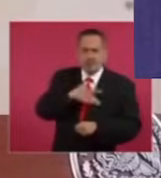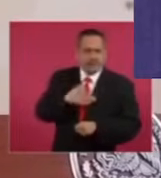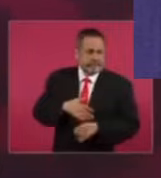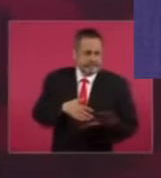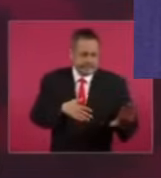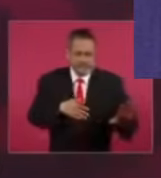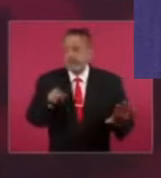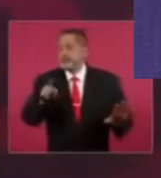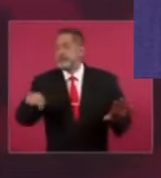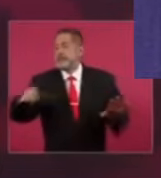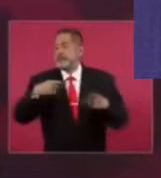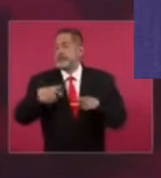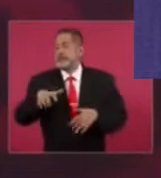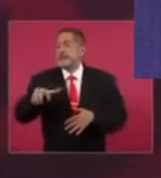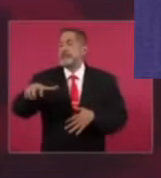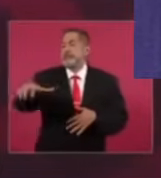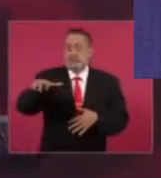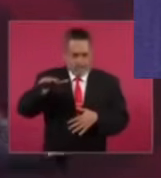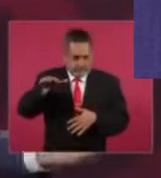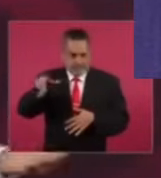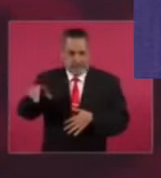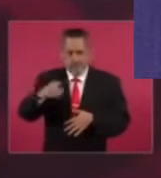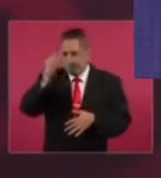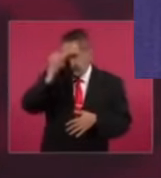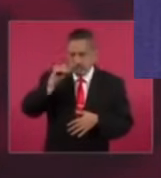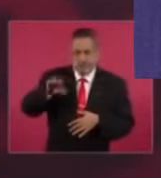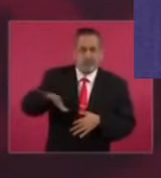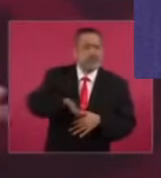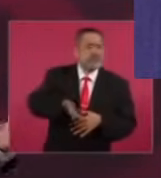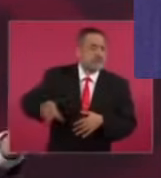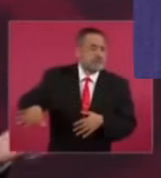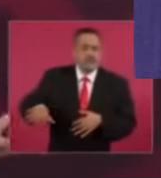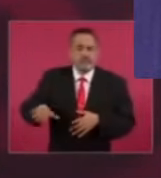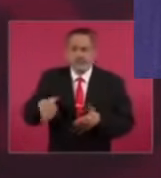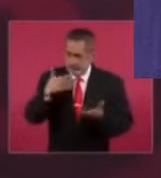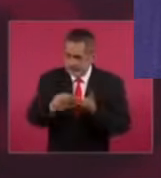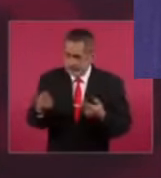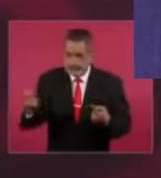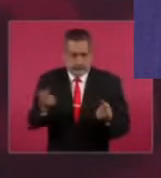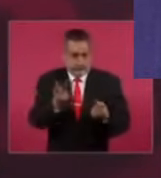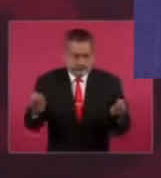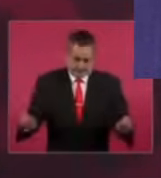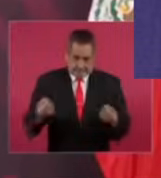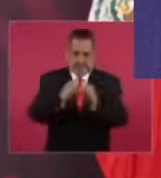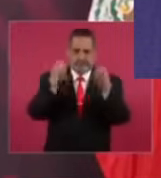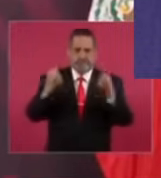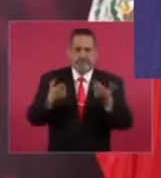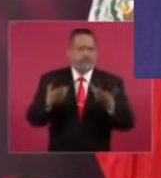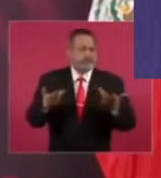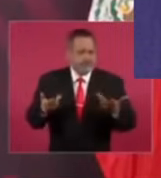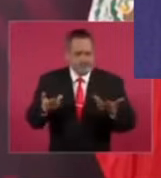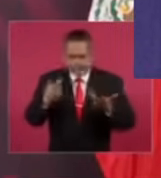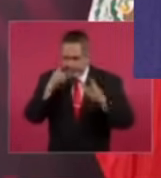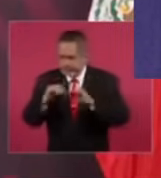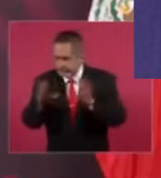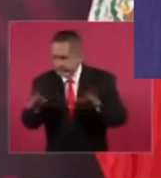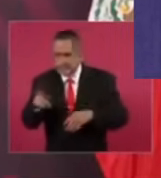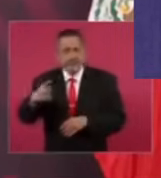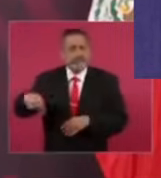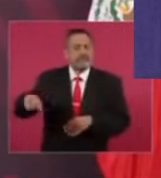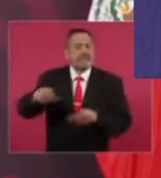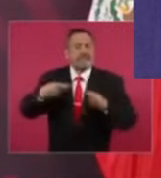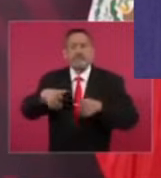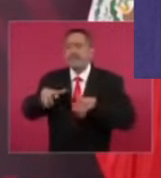pueblo que estaba en el olvido, en la marginación, y ahora está